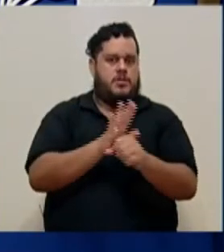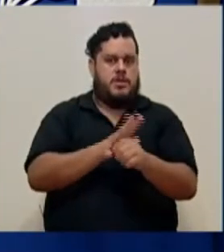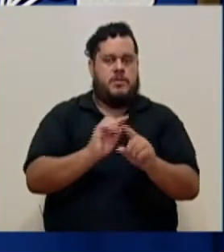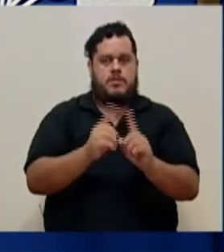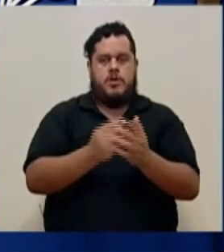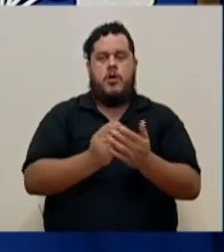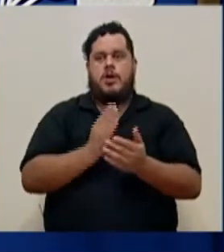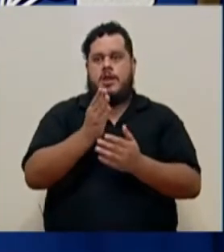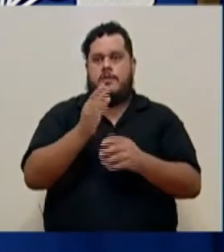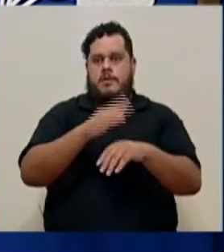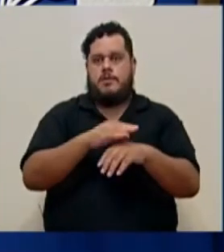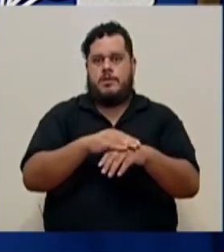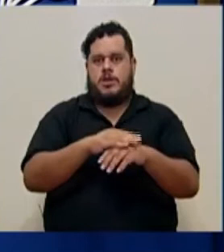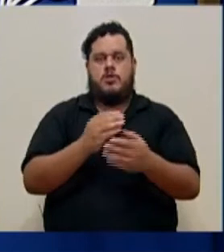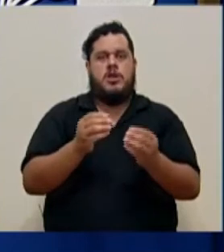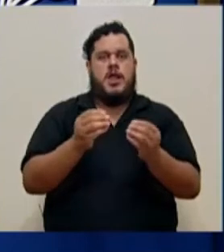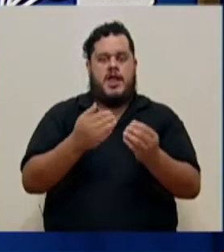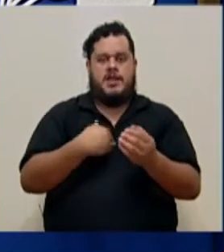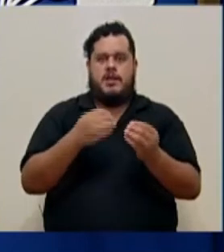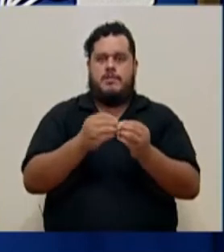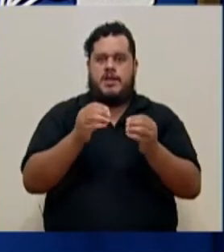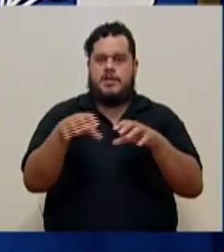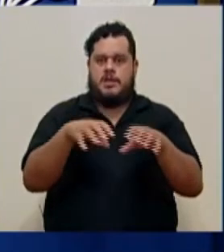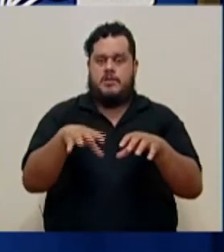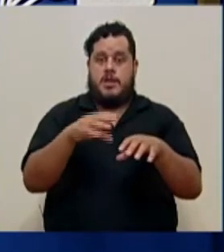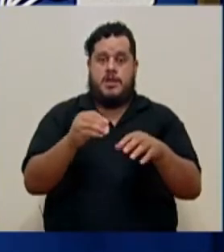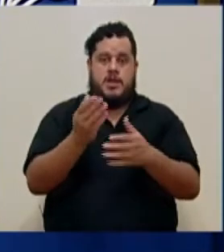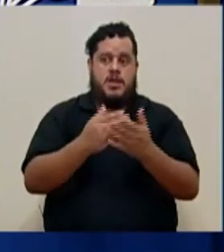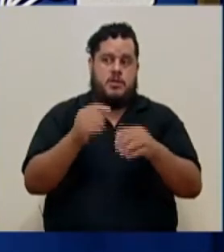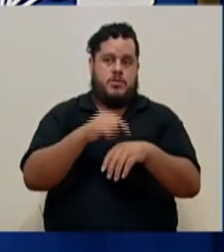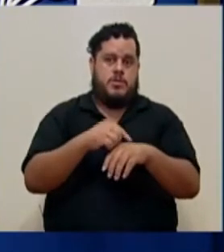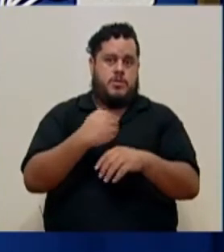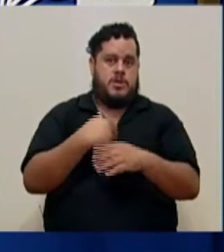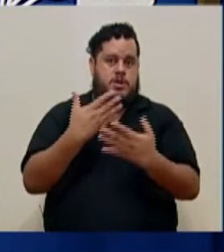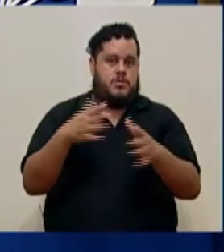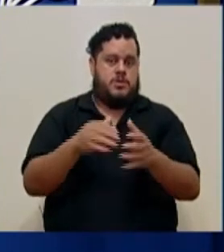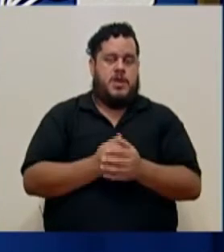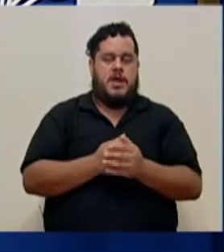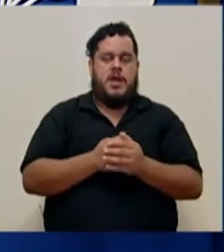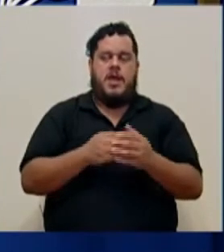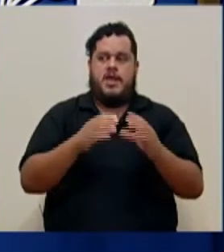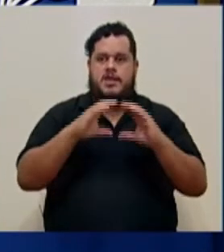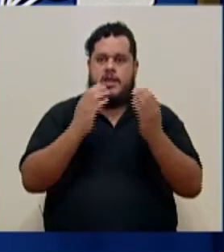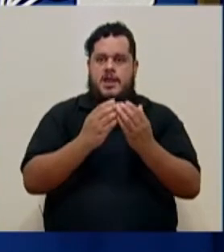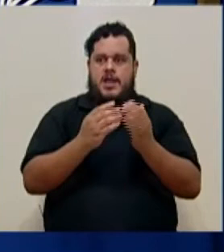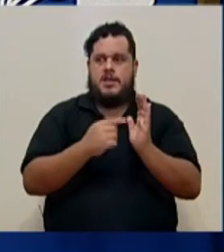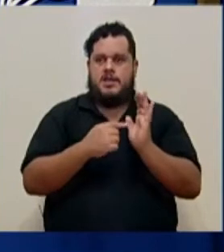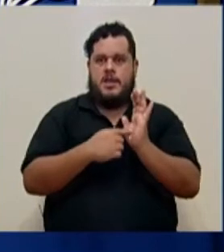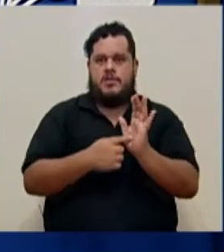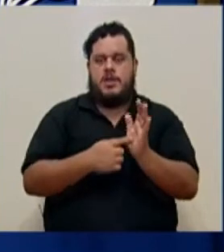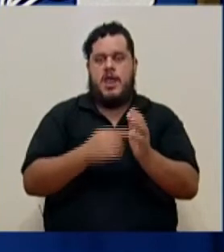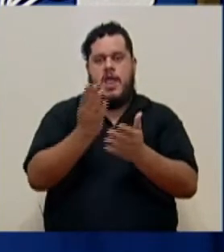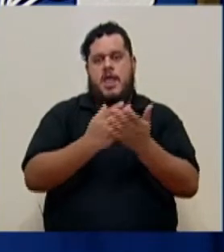va a permitirnos retomar mucho más actividades. Y eventualmente en algún momento tendremos ya clases presenciales en algún momento